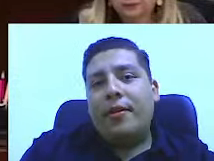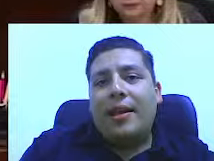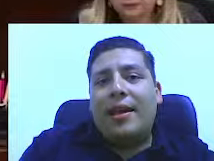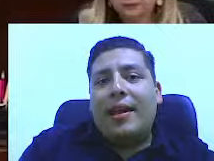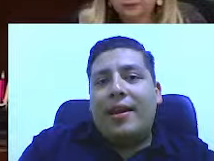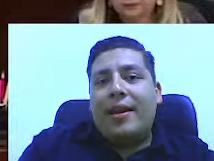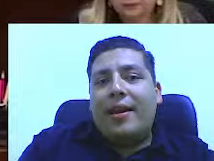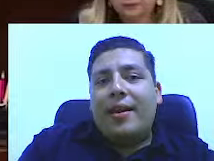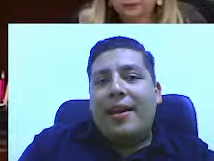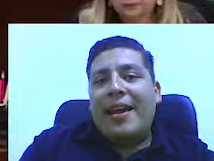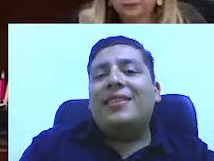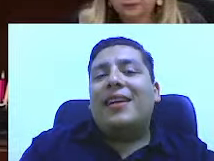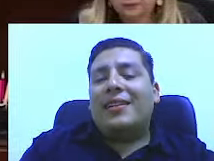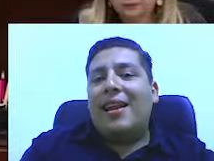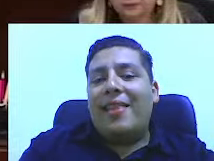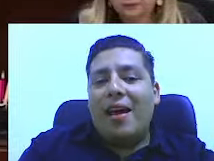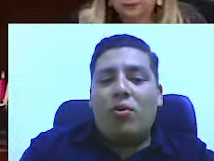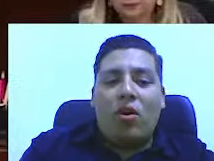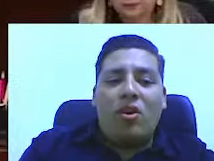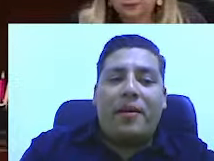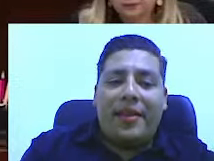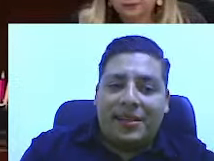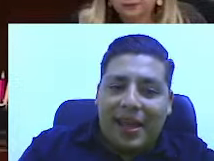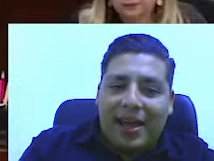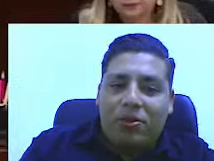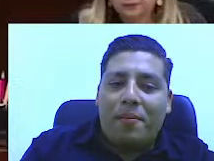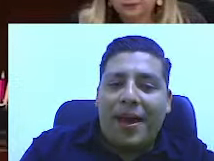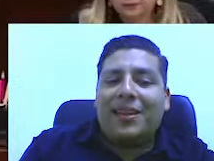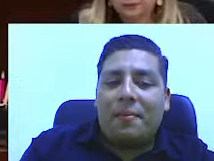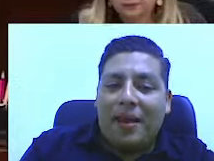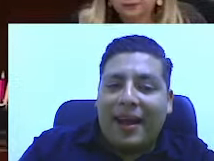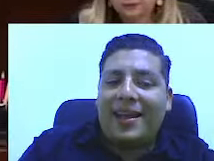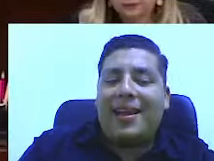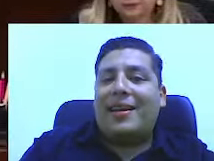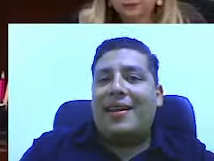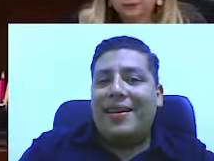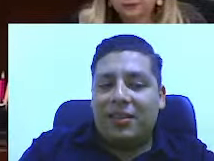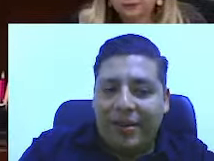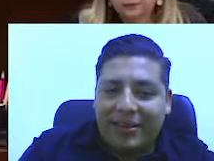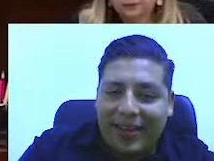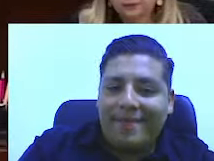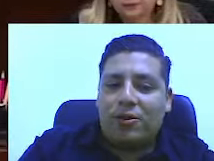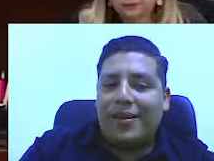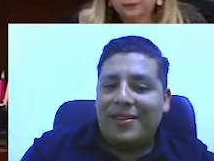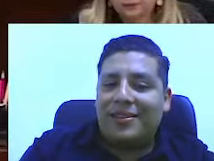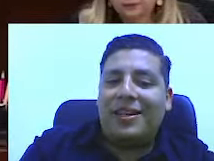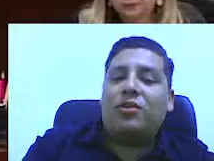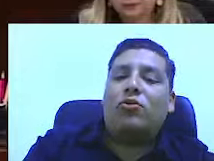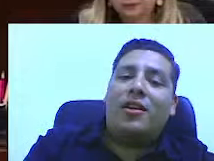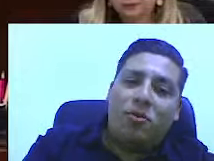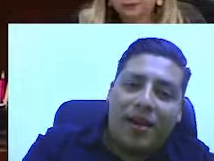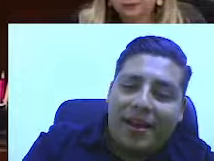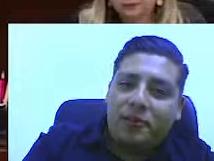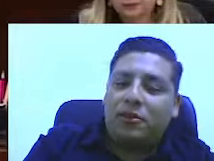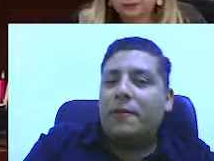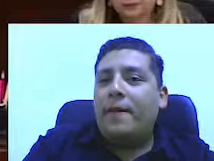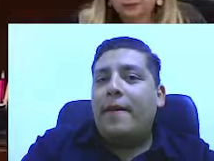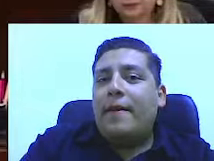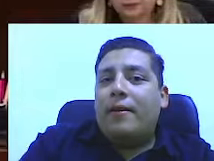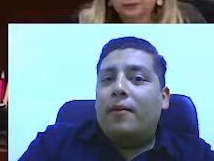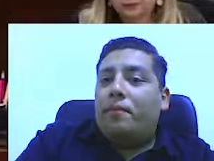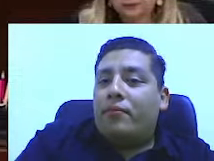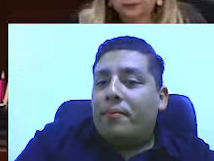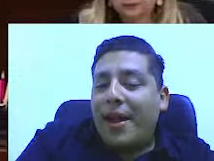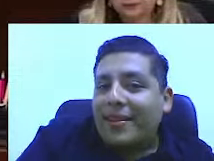digo, es tratar de dar un golpe de estado. Marta Magaña, quien es juez quinto del distrito en Morelos,